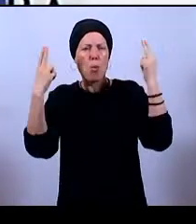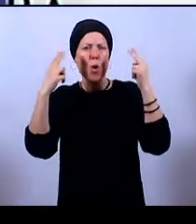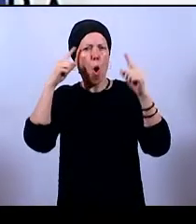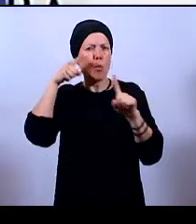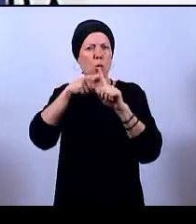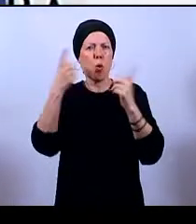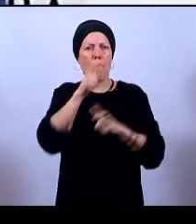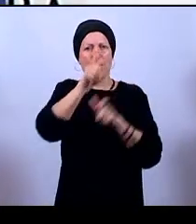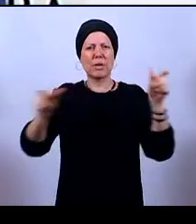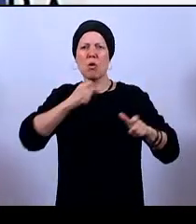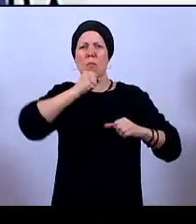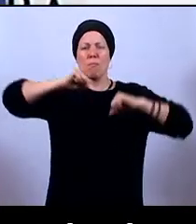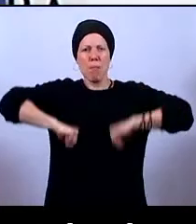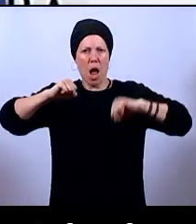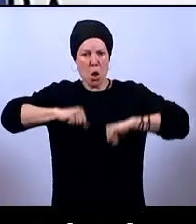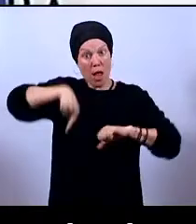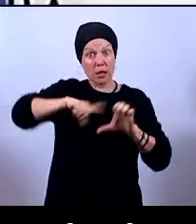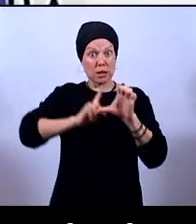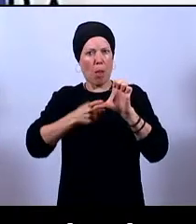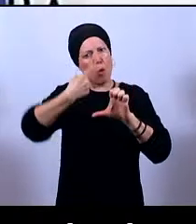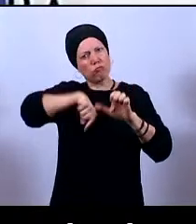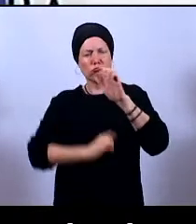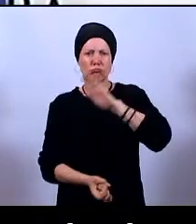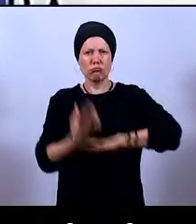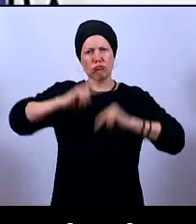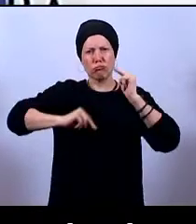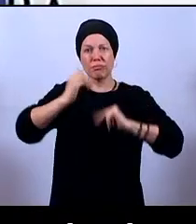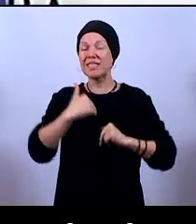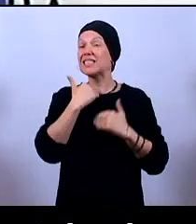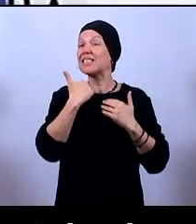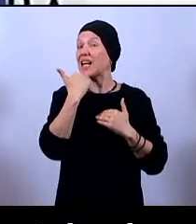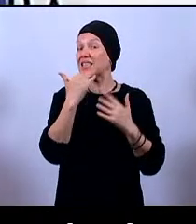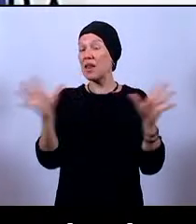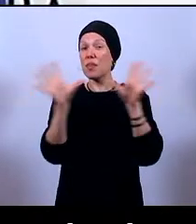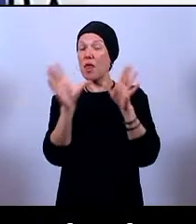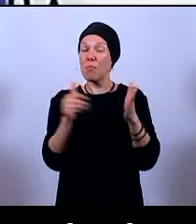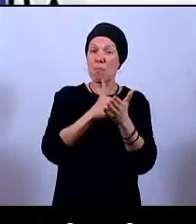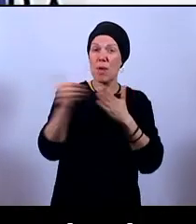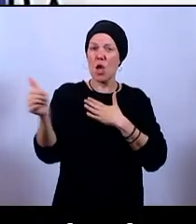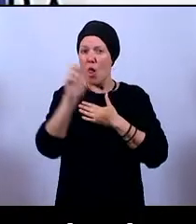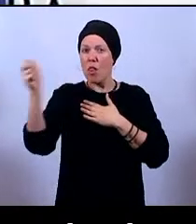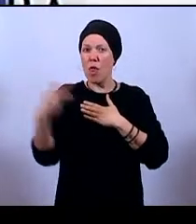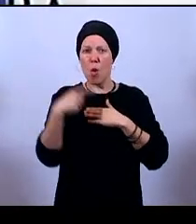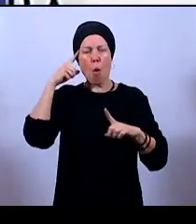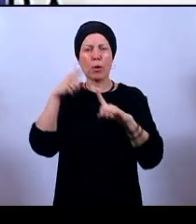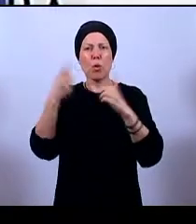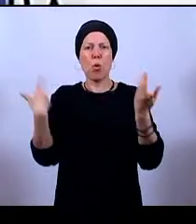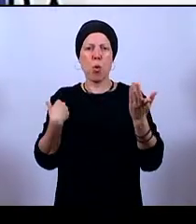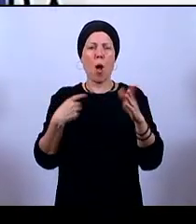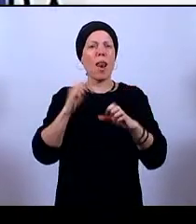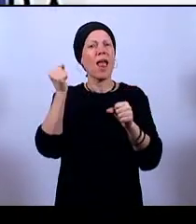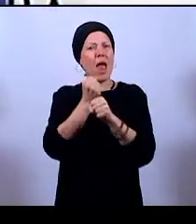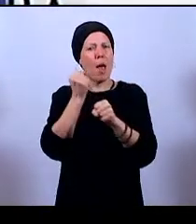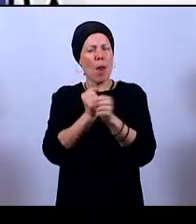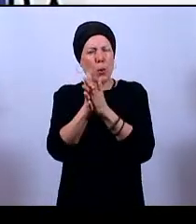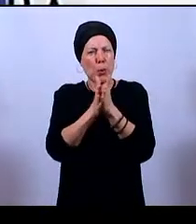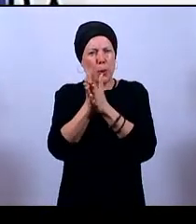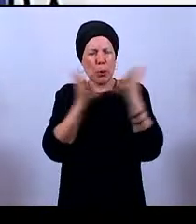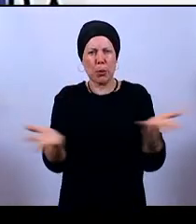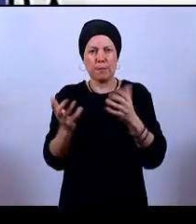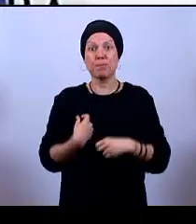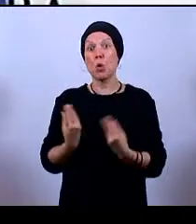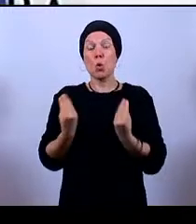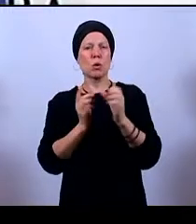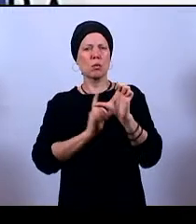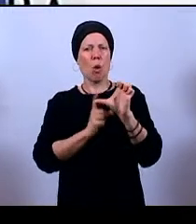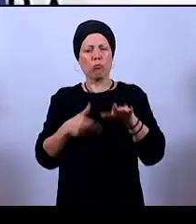cuidado de personas mayores en Extremadura y casi 10 millones de euros en ayudas para fomentar el empleo. La Junta de Extremadura